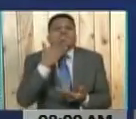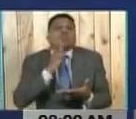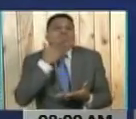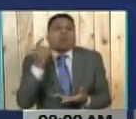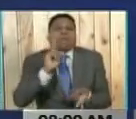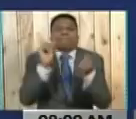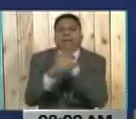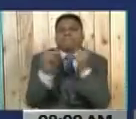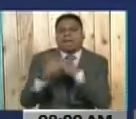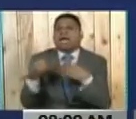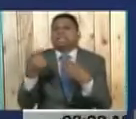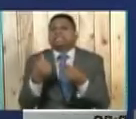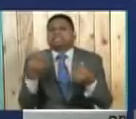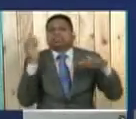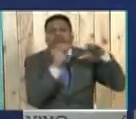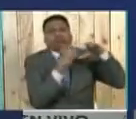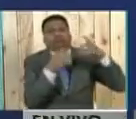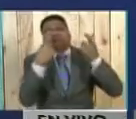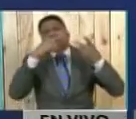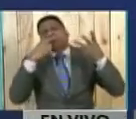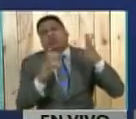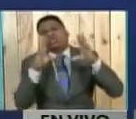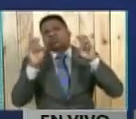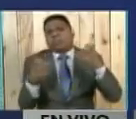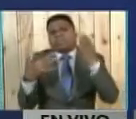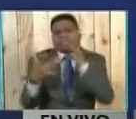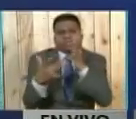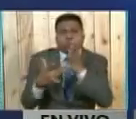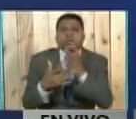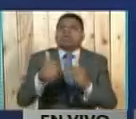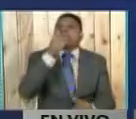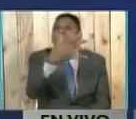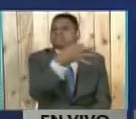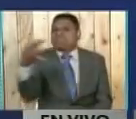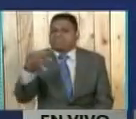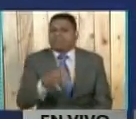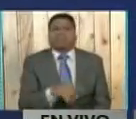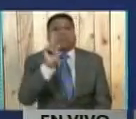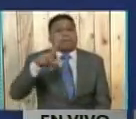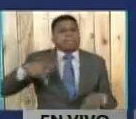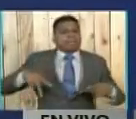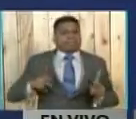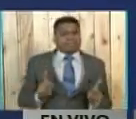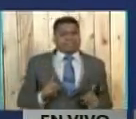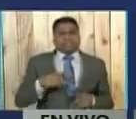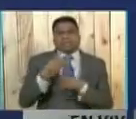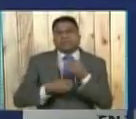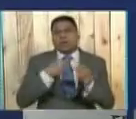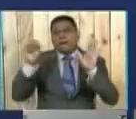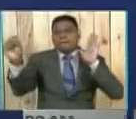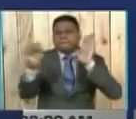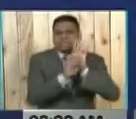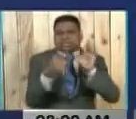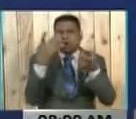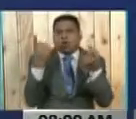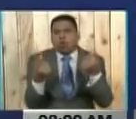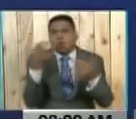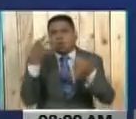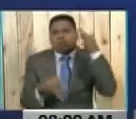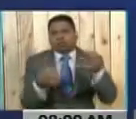que permitan las inversiones para nuevas tecnologías y que permitan también colocar los precios justos